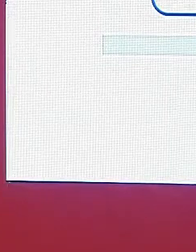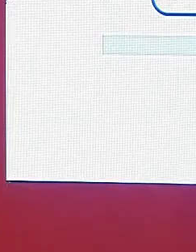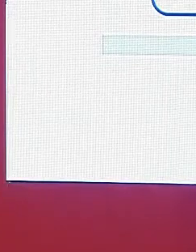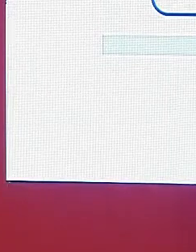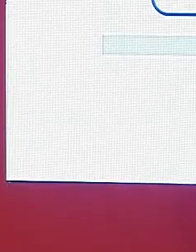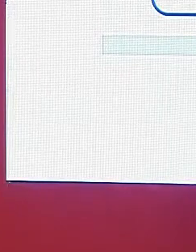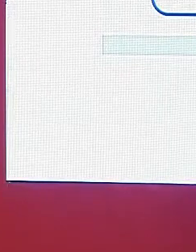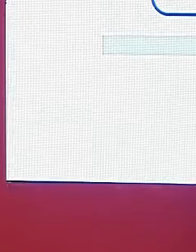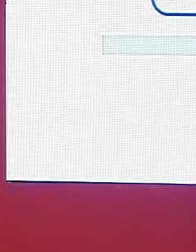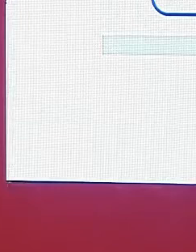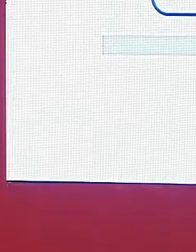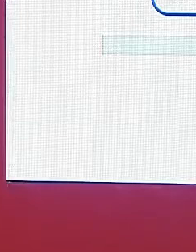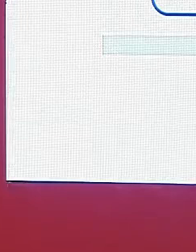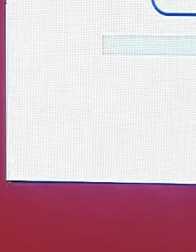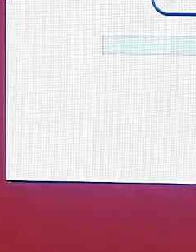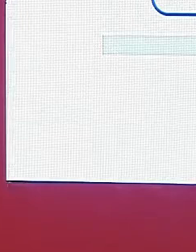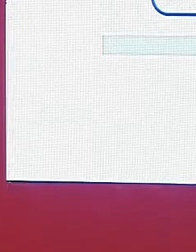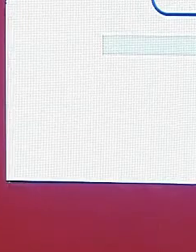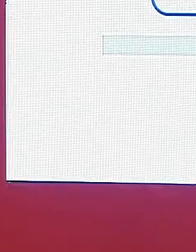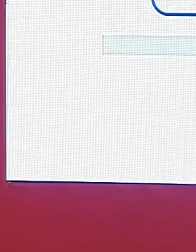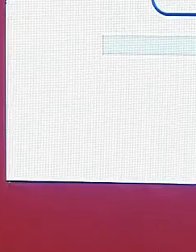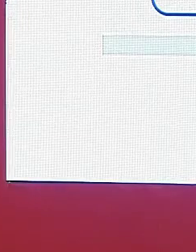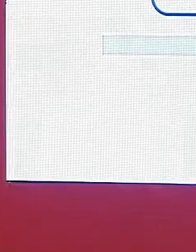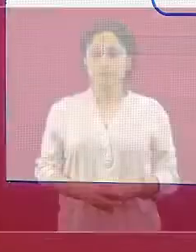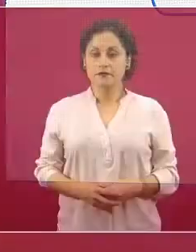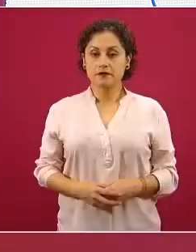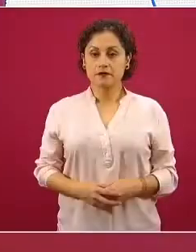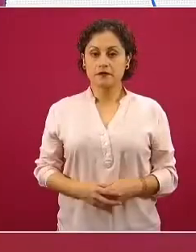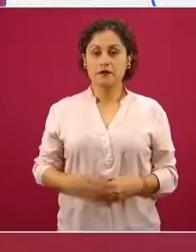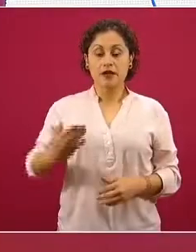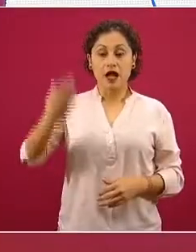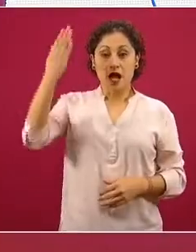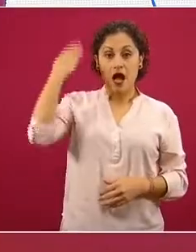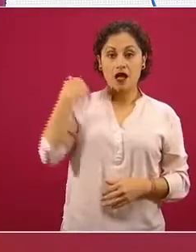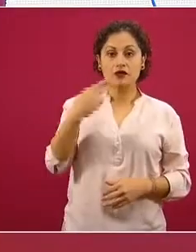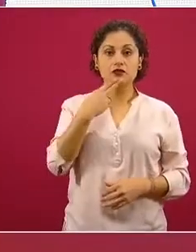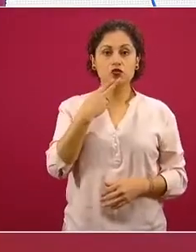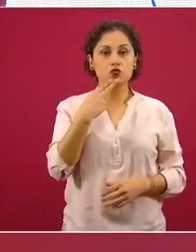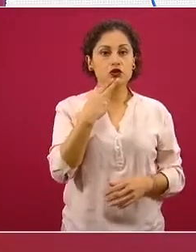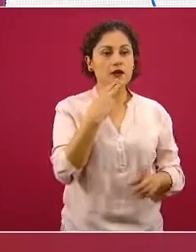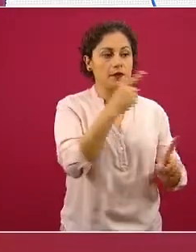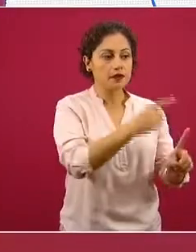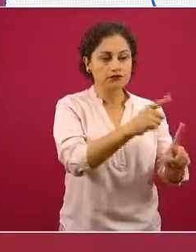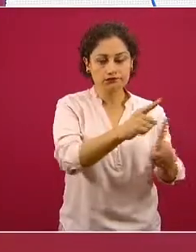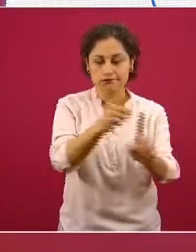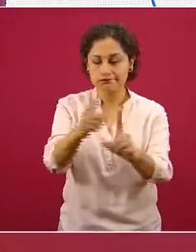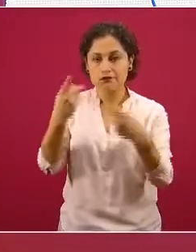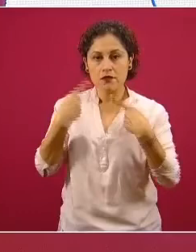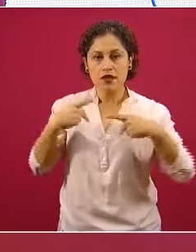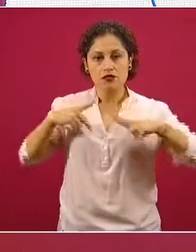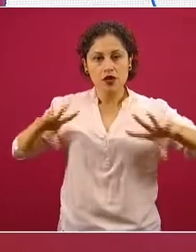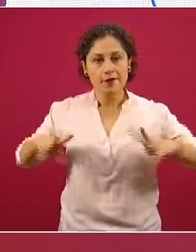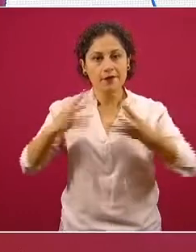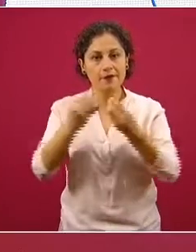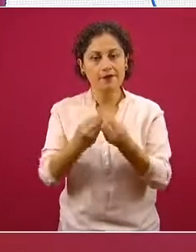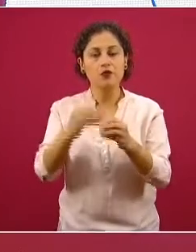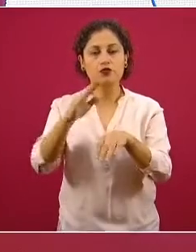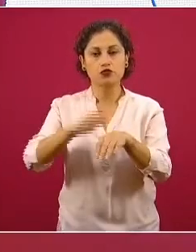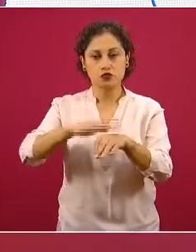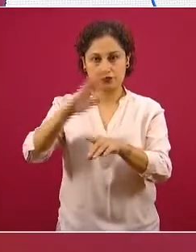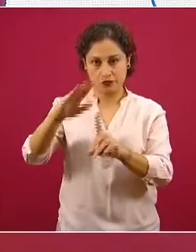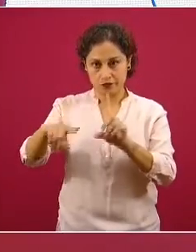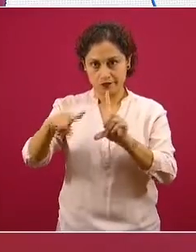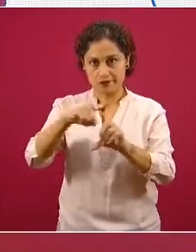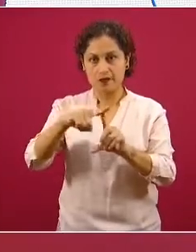el recurso de contar casos como un mecanismo básico para entender lo que ocurría en las